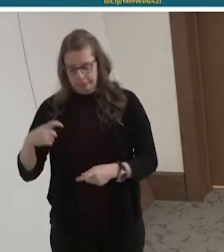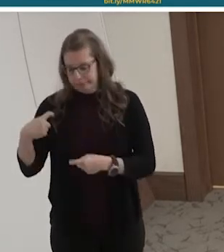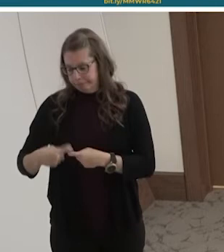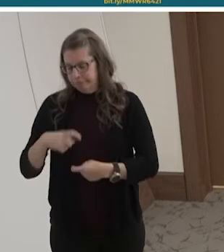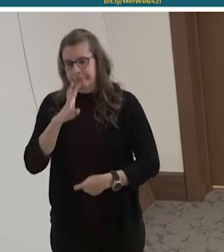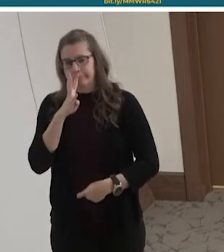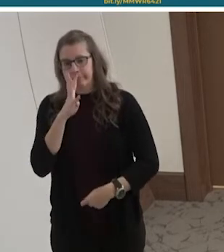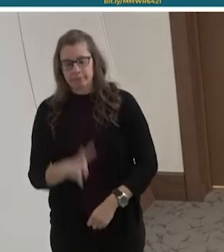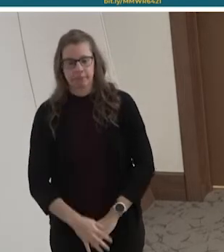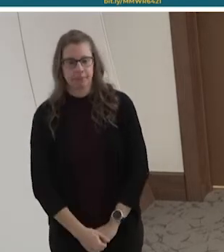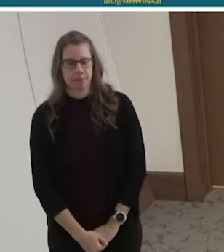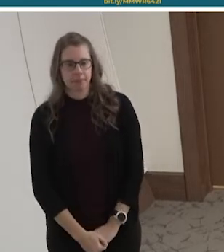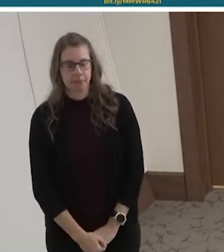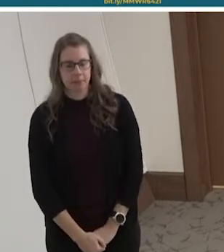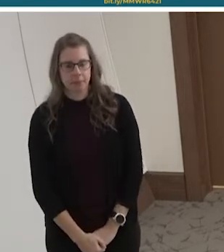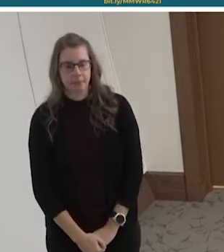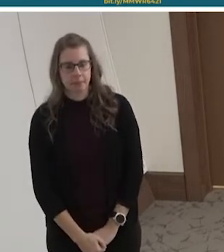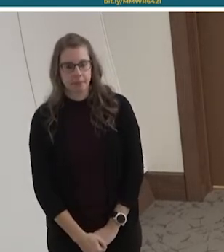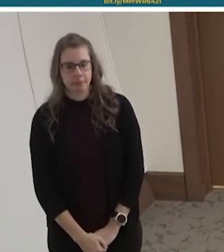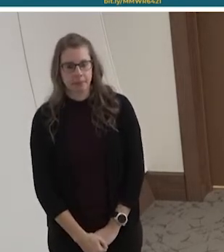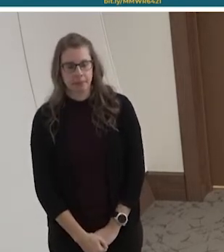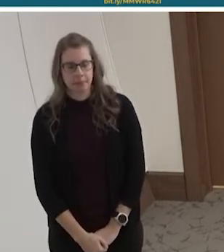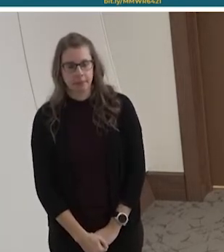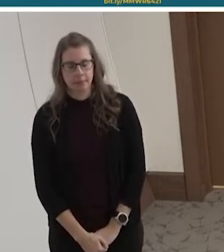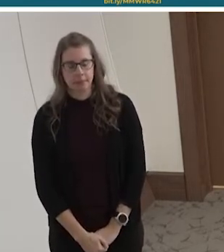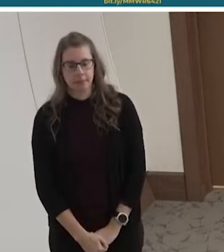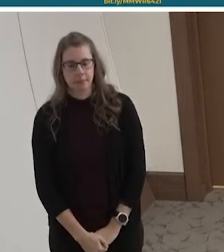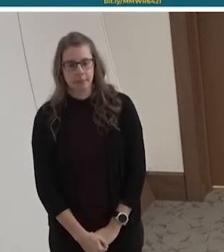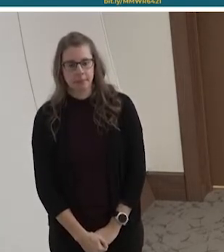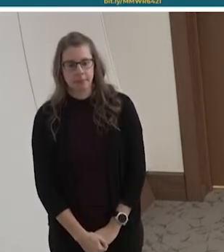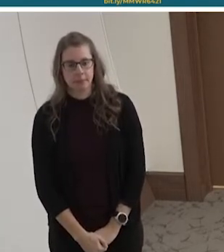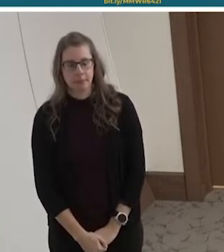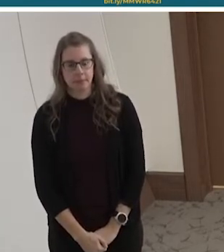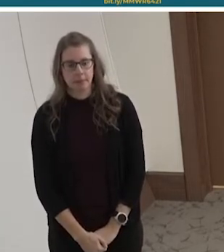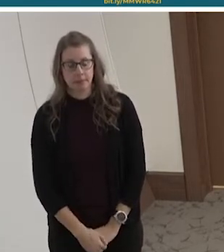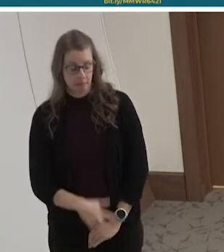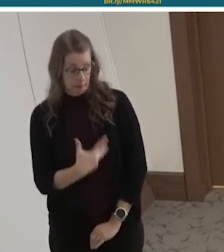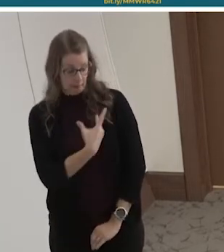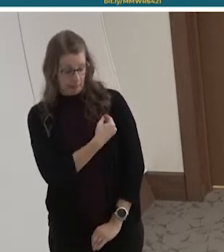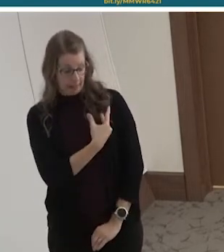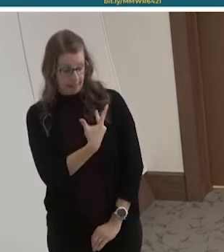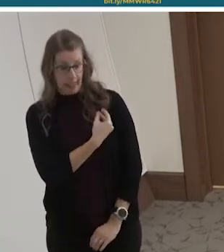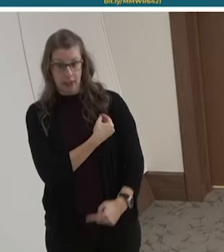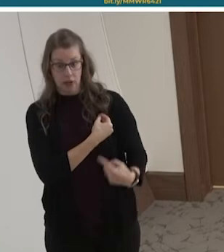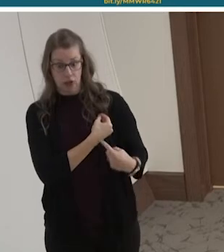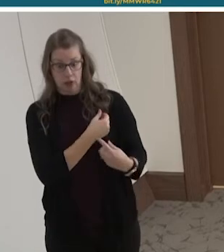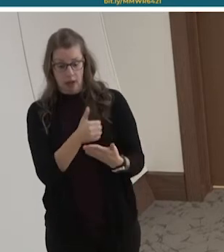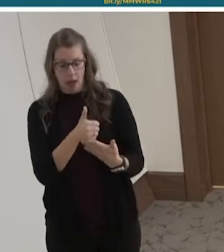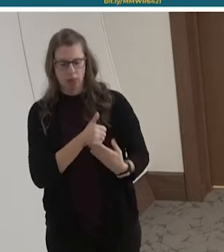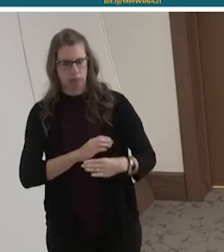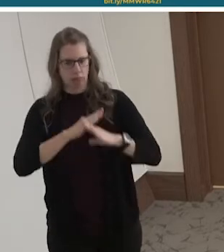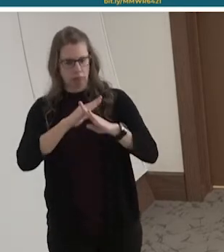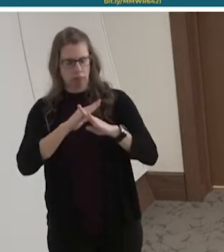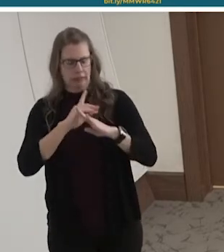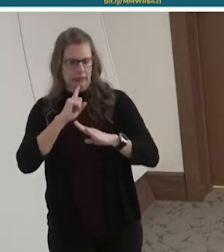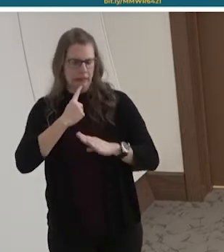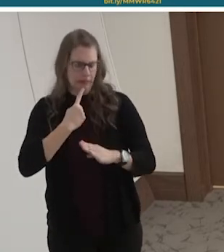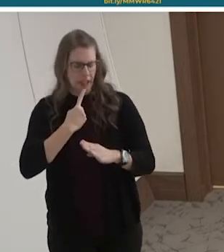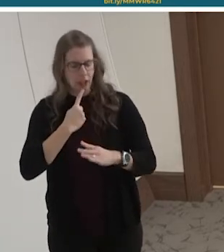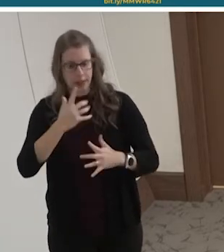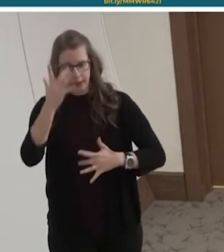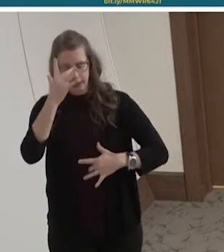ser entubados para poder respirar. And vaccination helps prevent severe disease